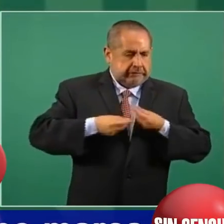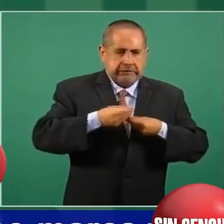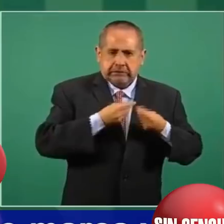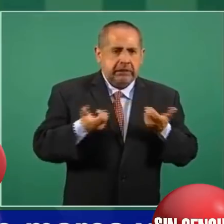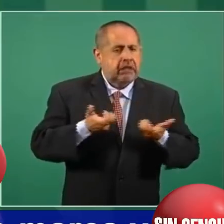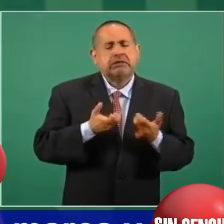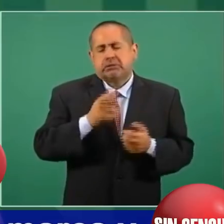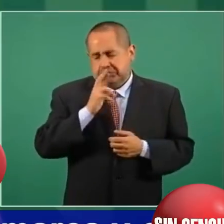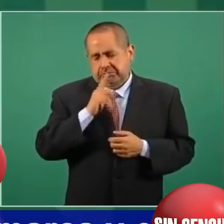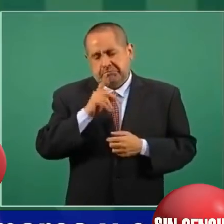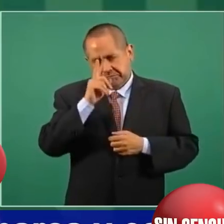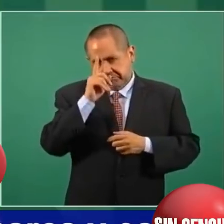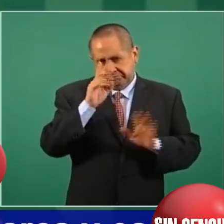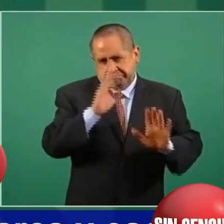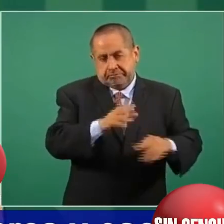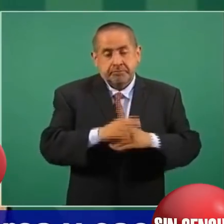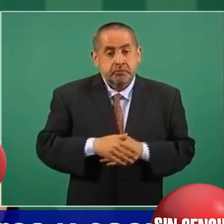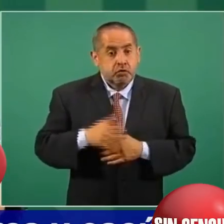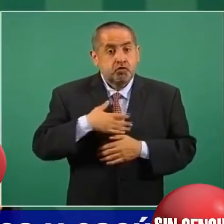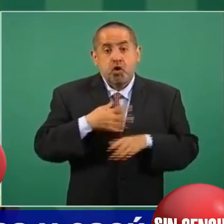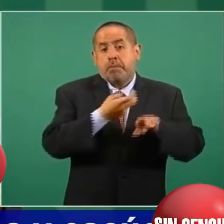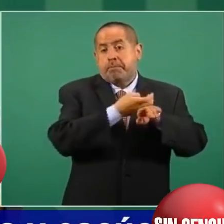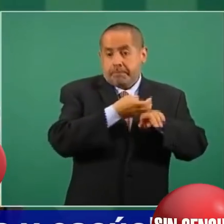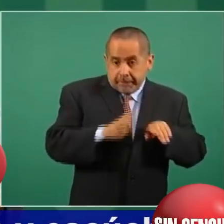Entonces me bajé, me acuerdo,